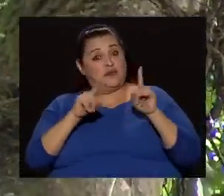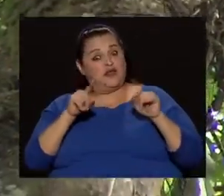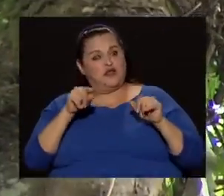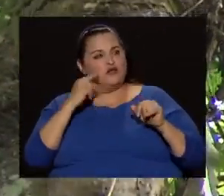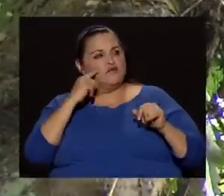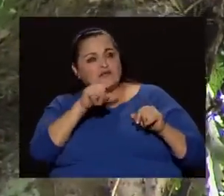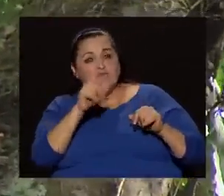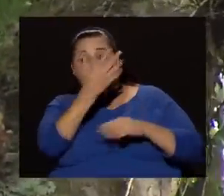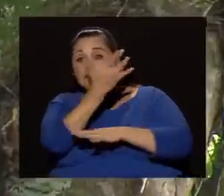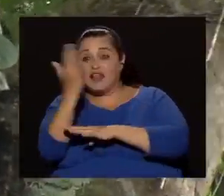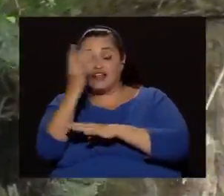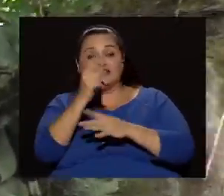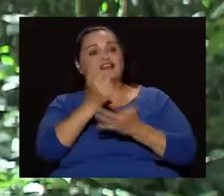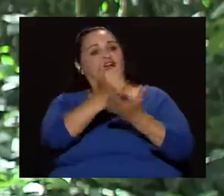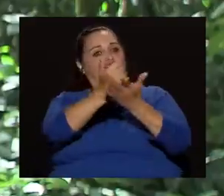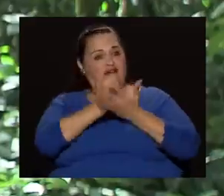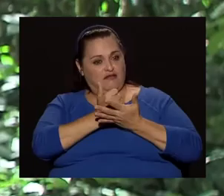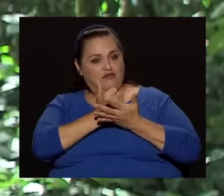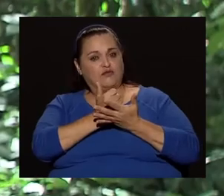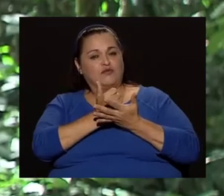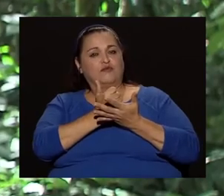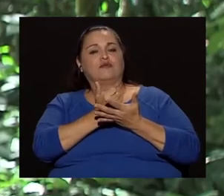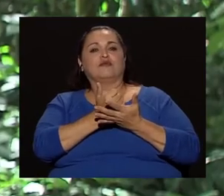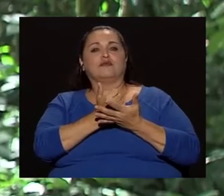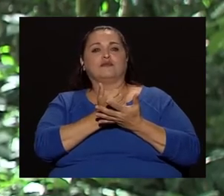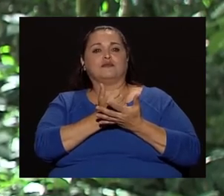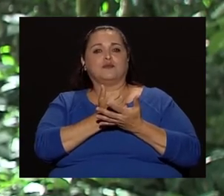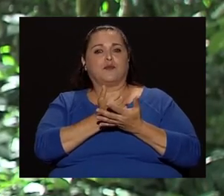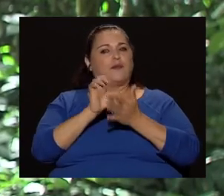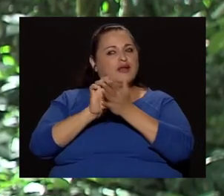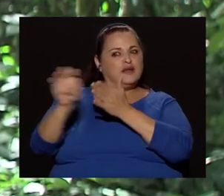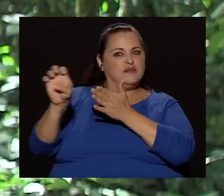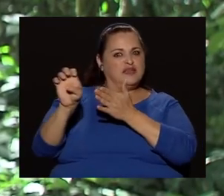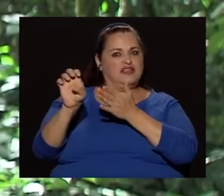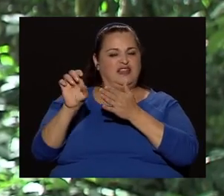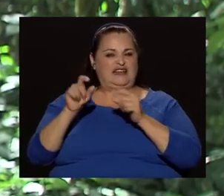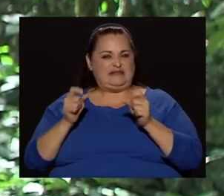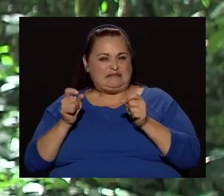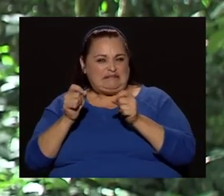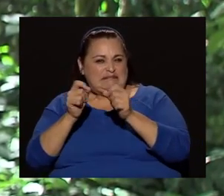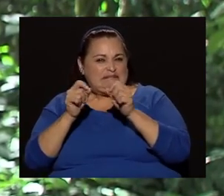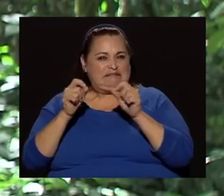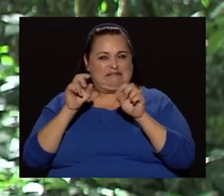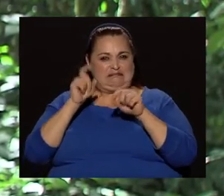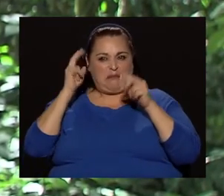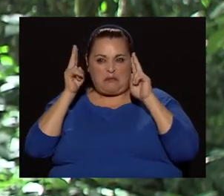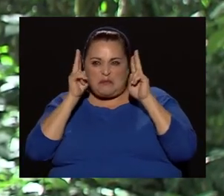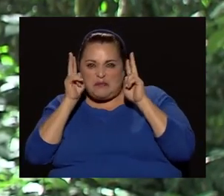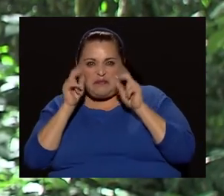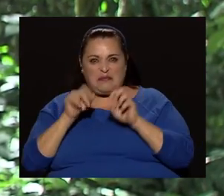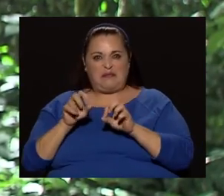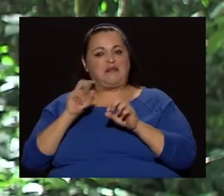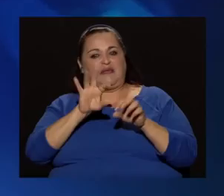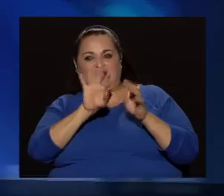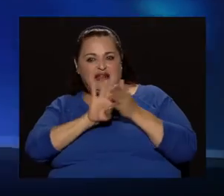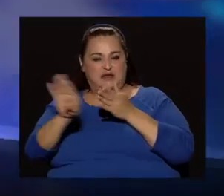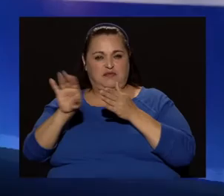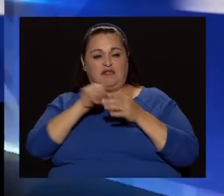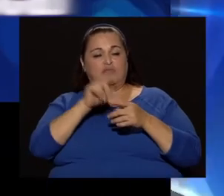parásitos. La idea es que lo que ellos buscan es extraer el material nutritivo para